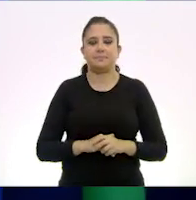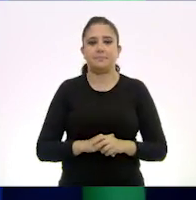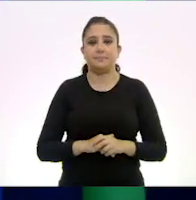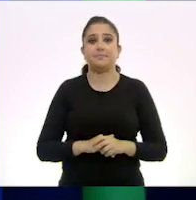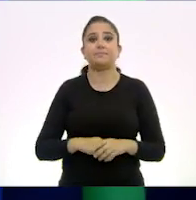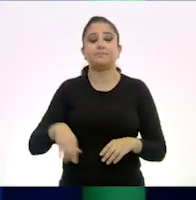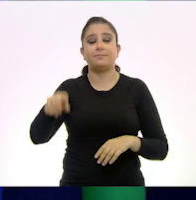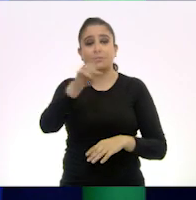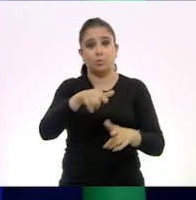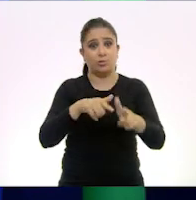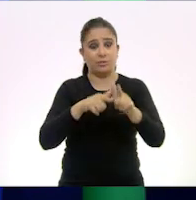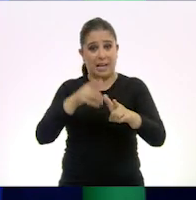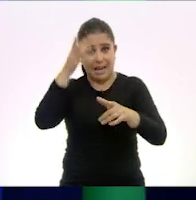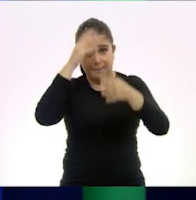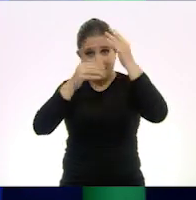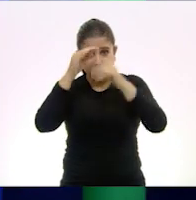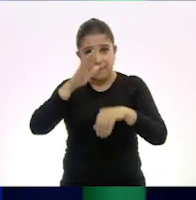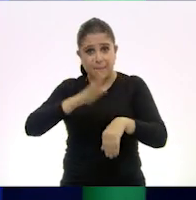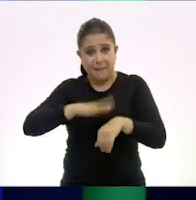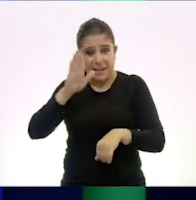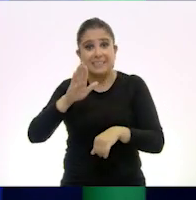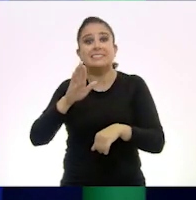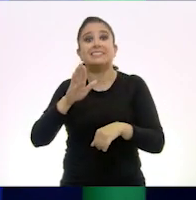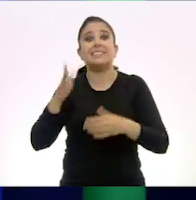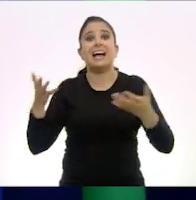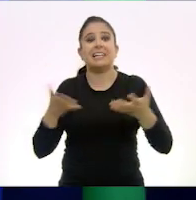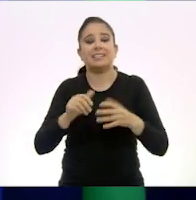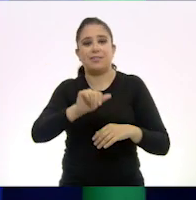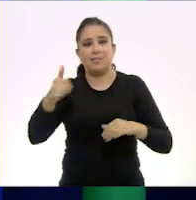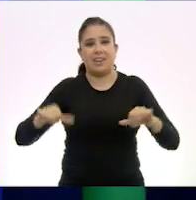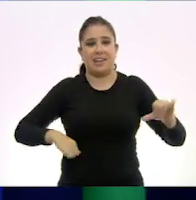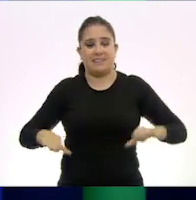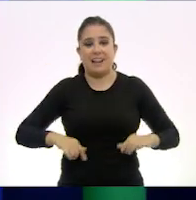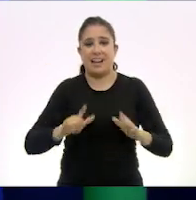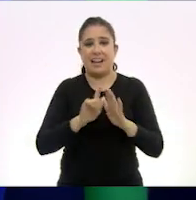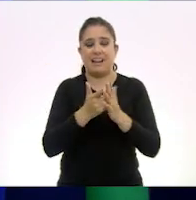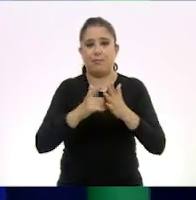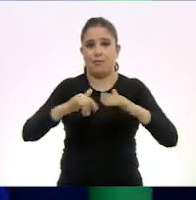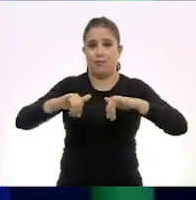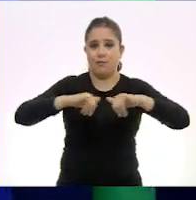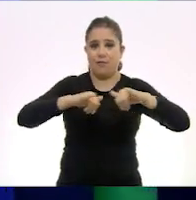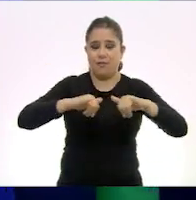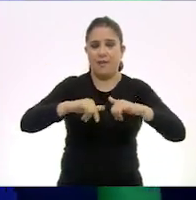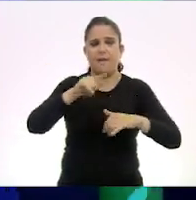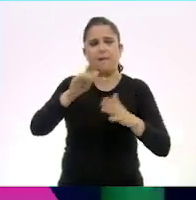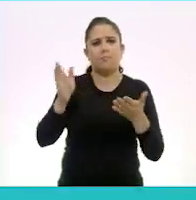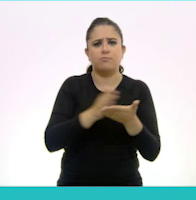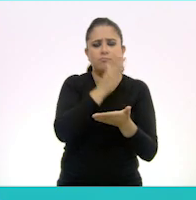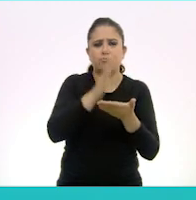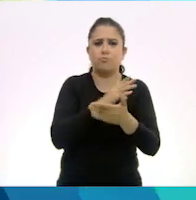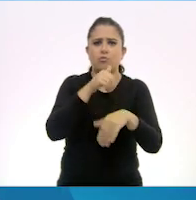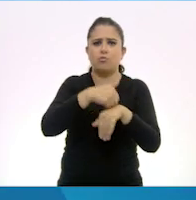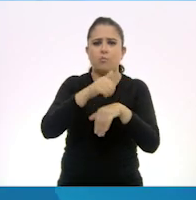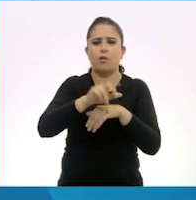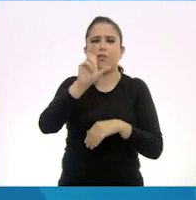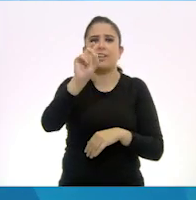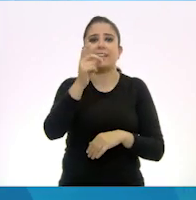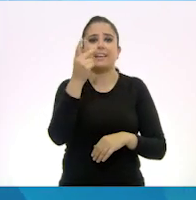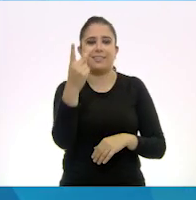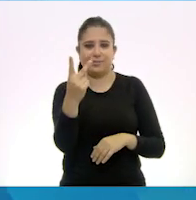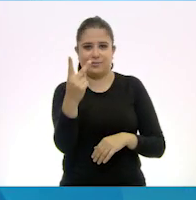Para seguir aprendiendo más, realicemos la siguiente actividad del libro de geografía en la página